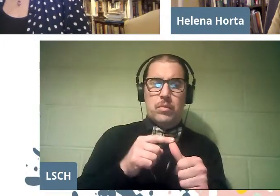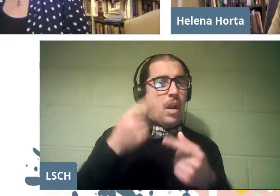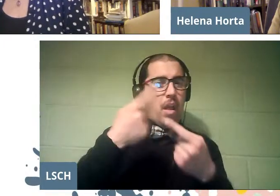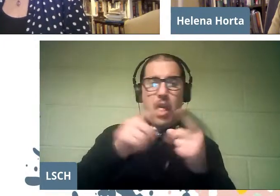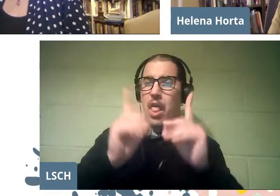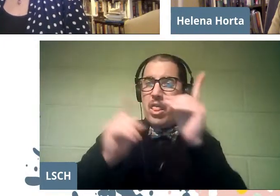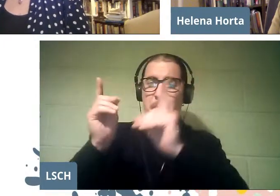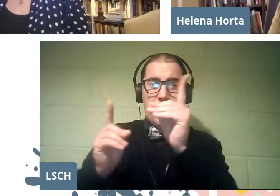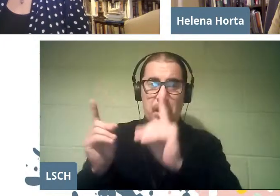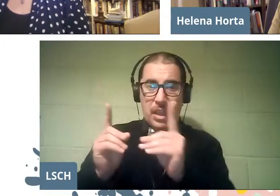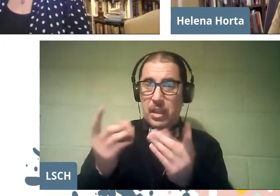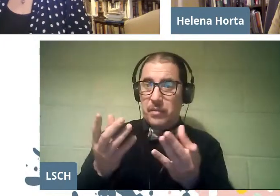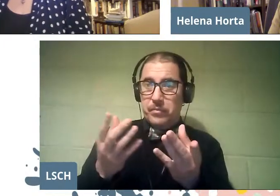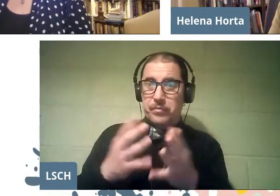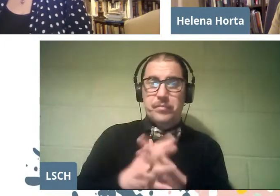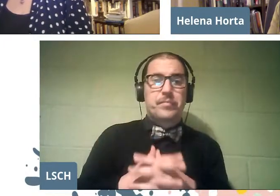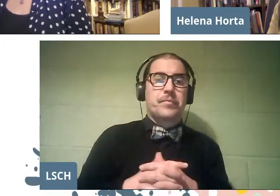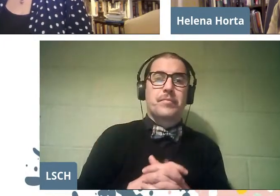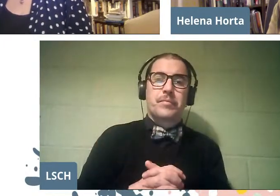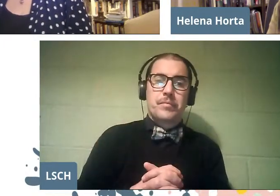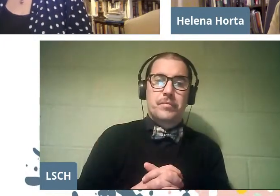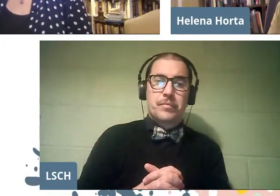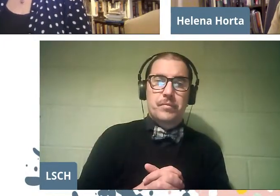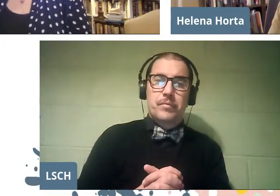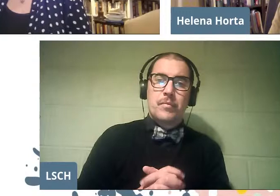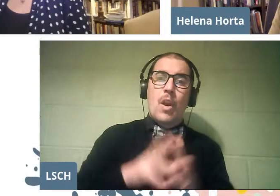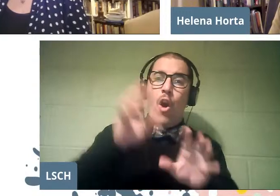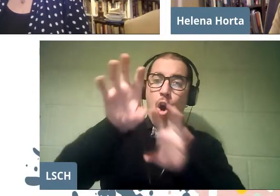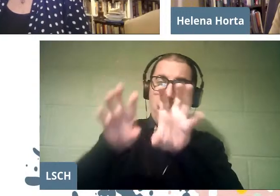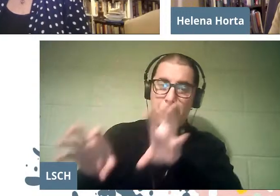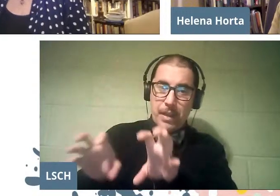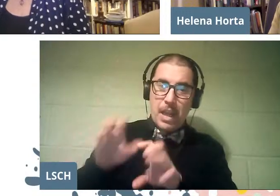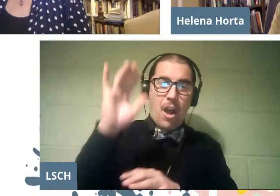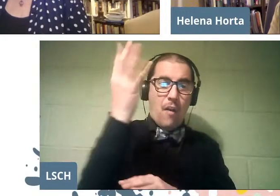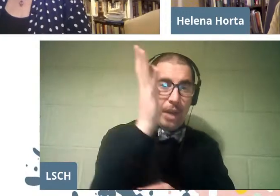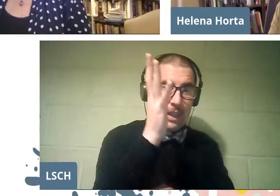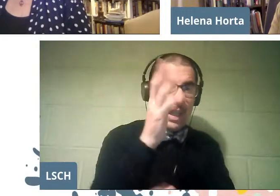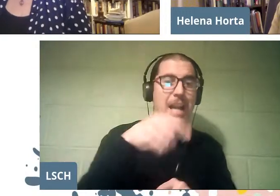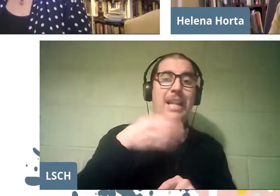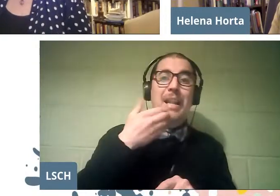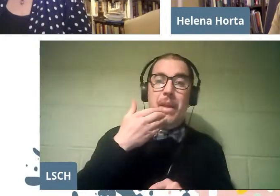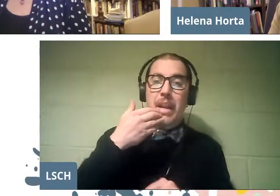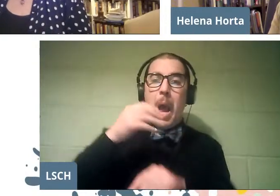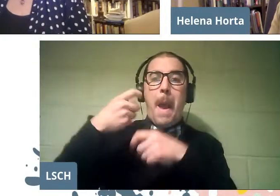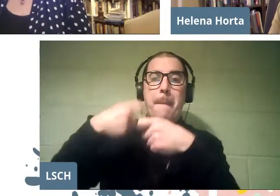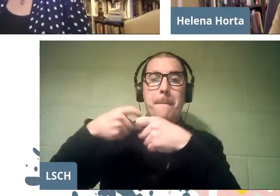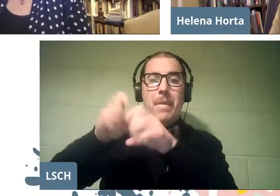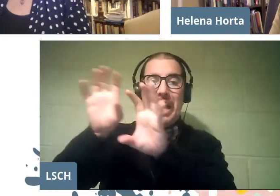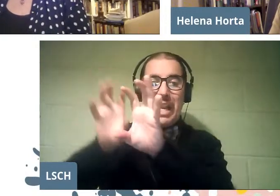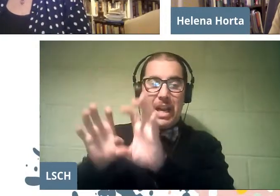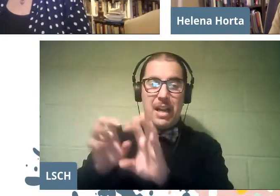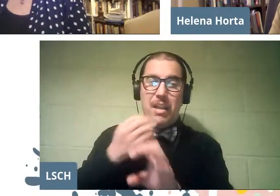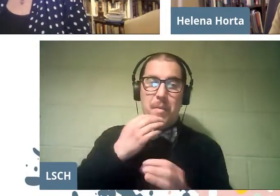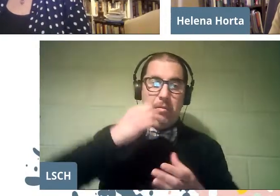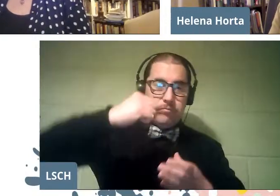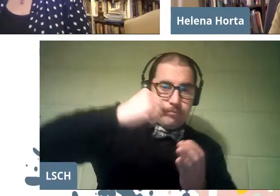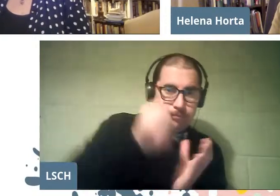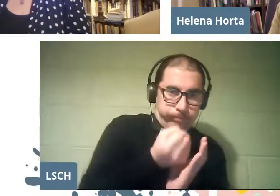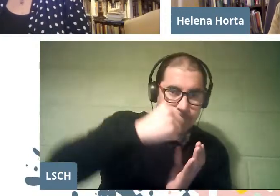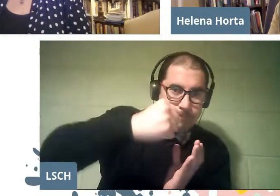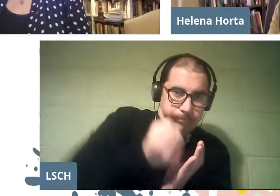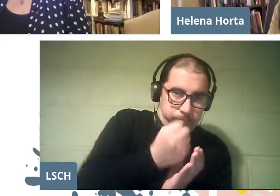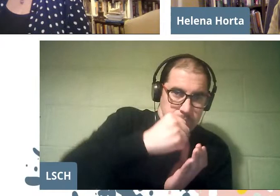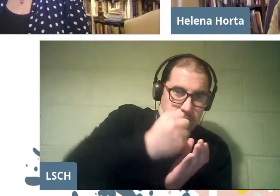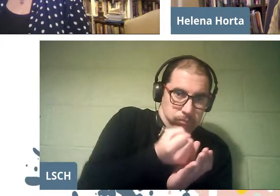dependiendo del elemento que se utilizara. Luego los mordientes, es decir,